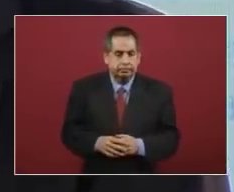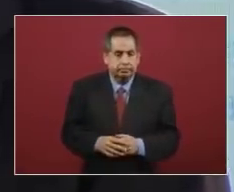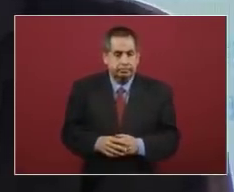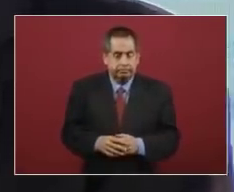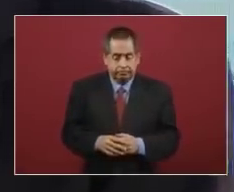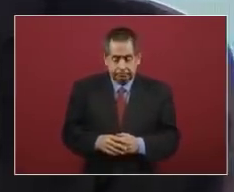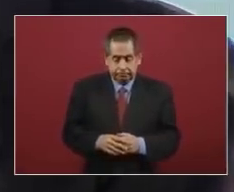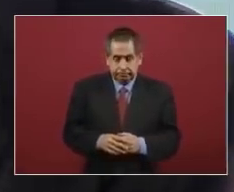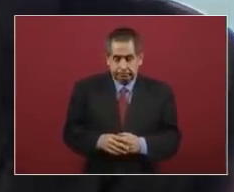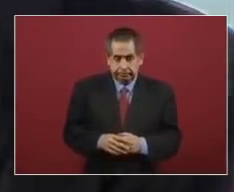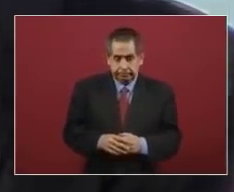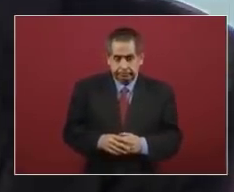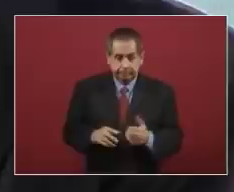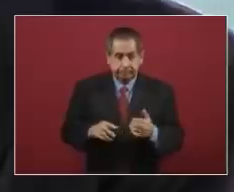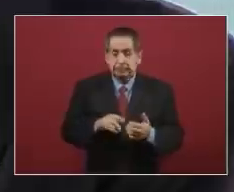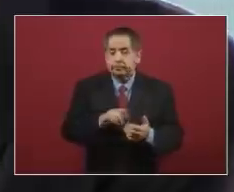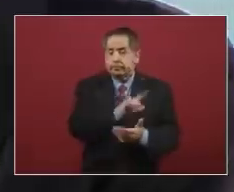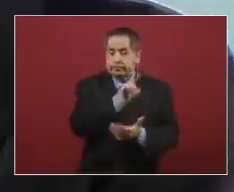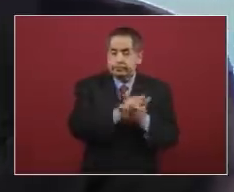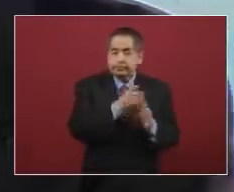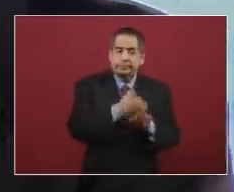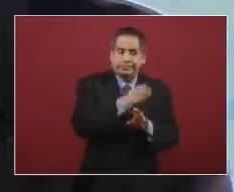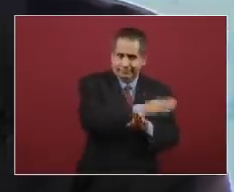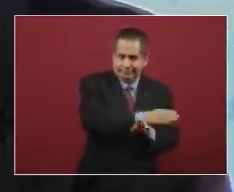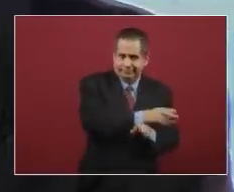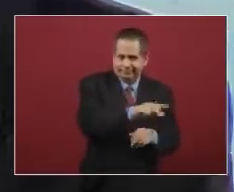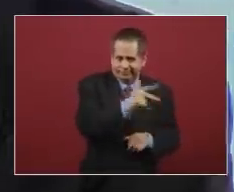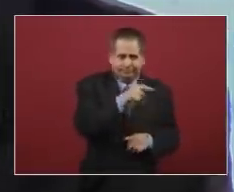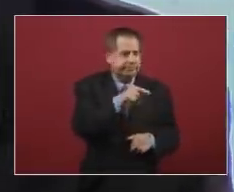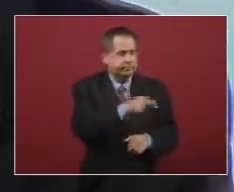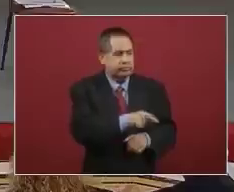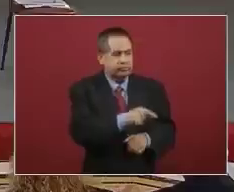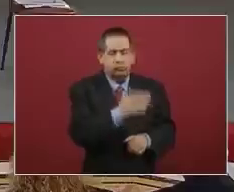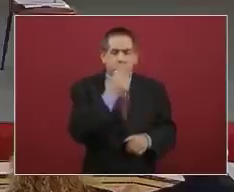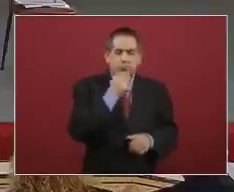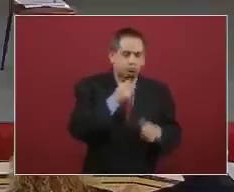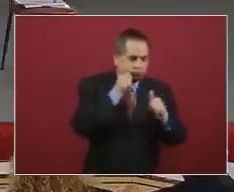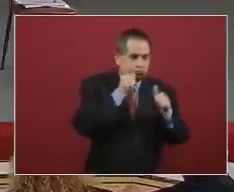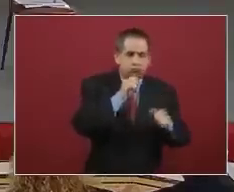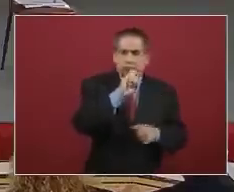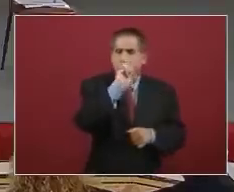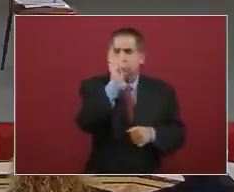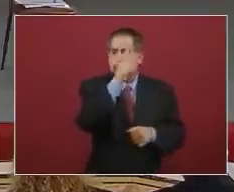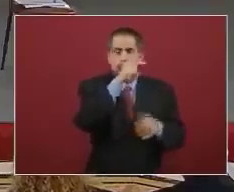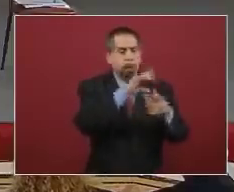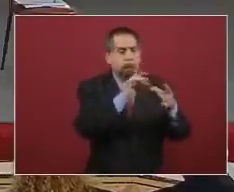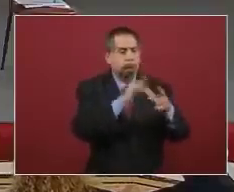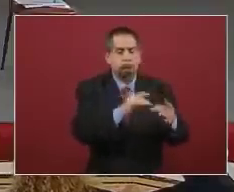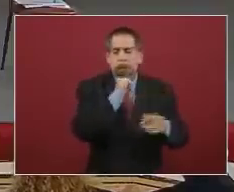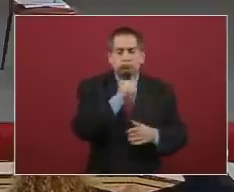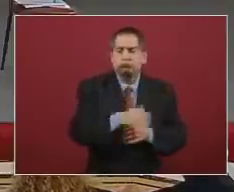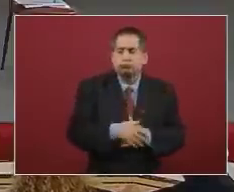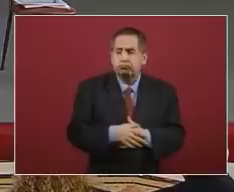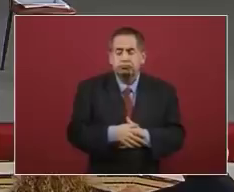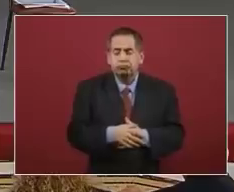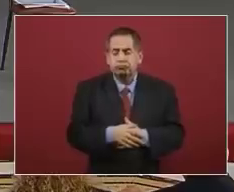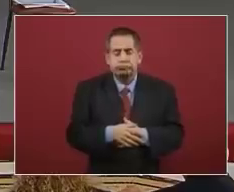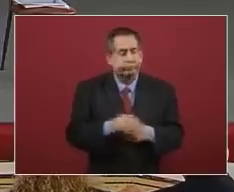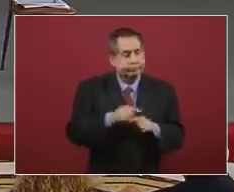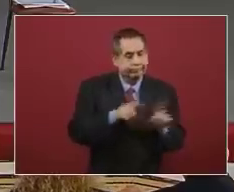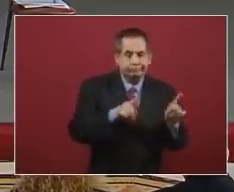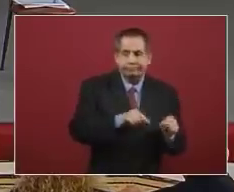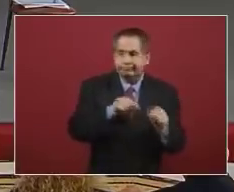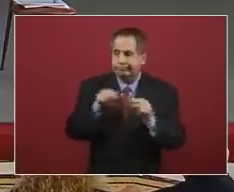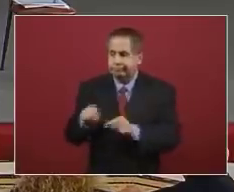reforma del 13 ignoró la educación superior, y aquí, además de garantizar